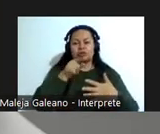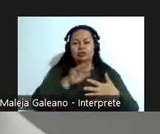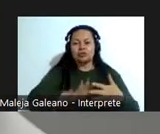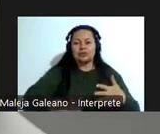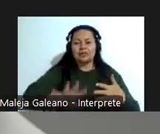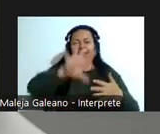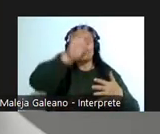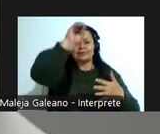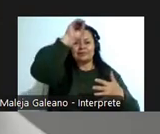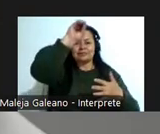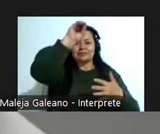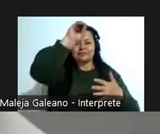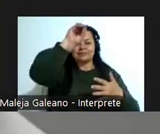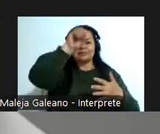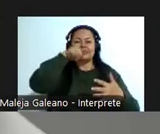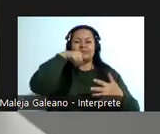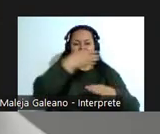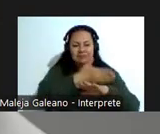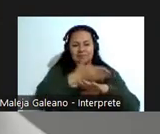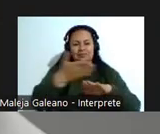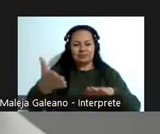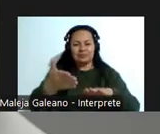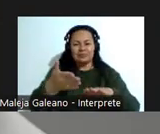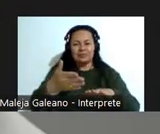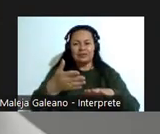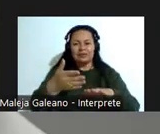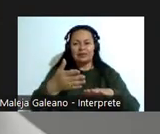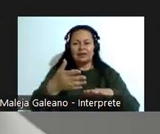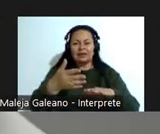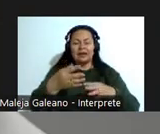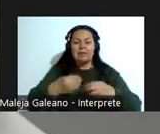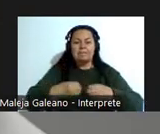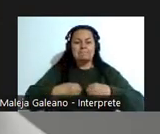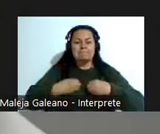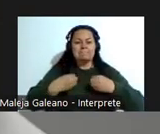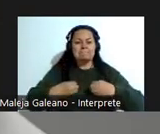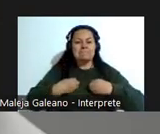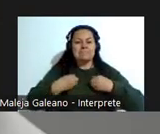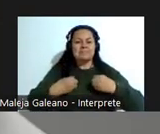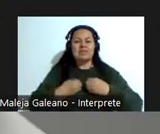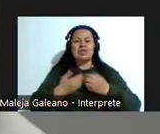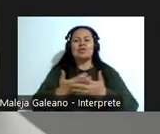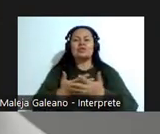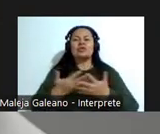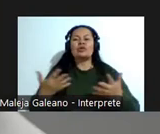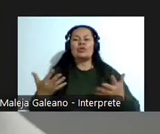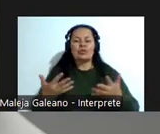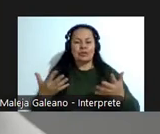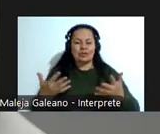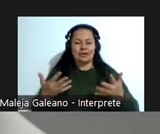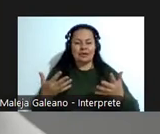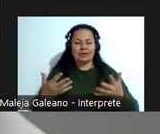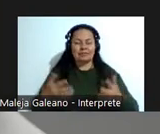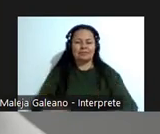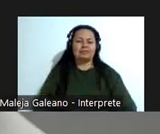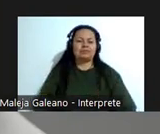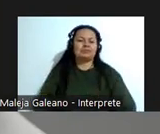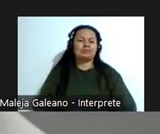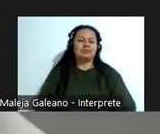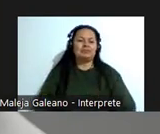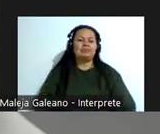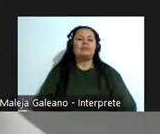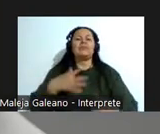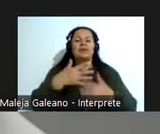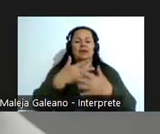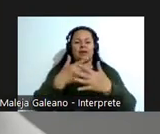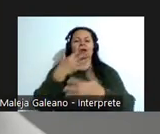cartografías lo siguiente. Habito en, o sea, van a escribir habito en. Y van a poner